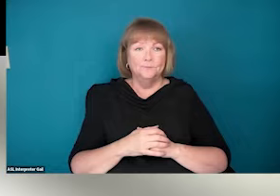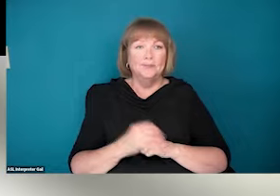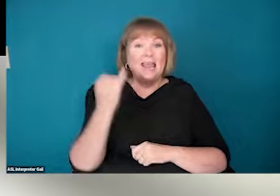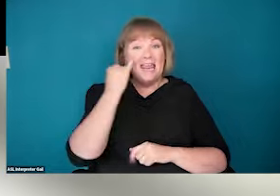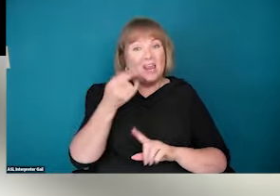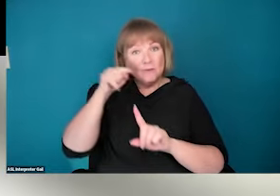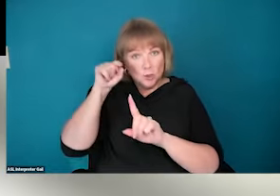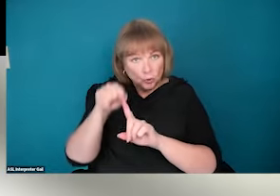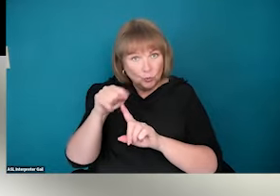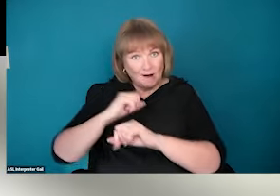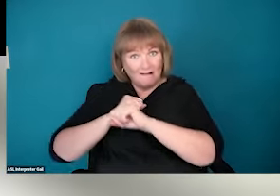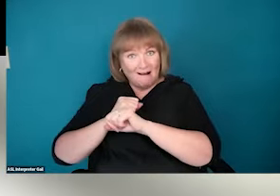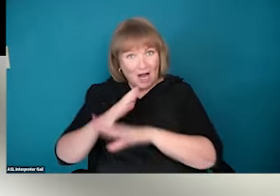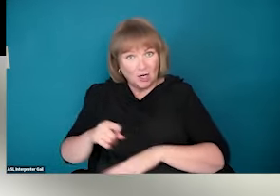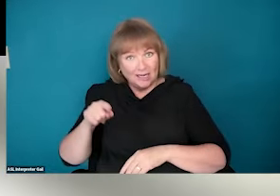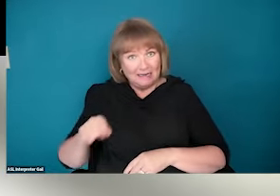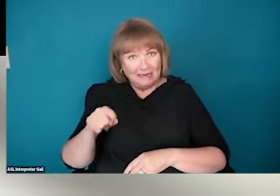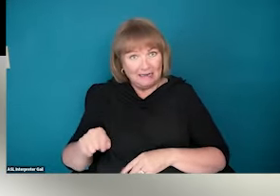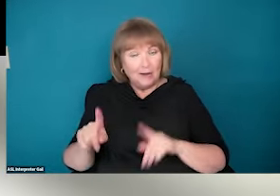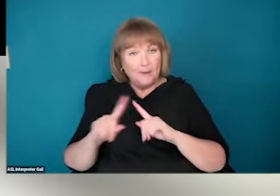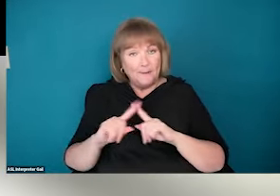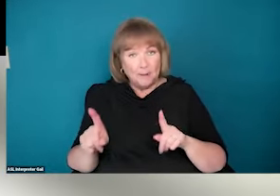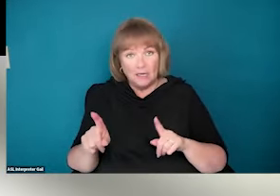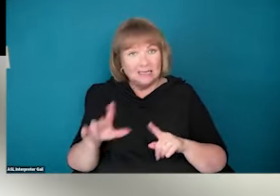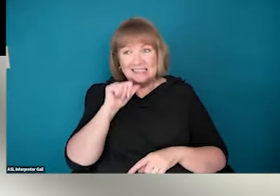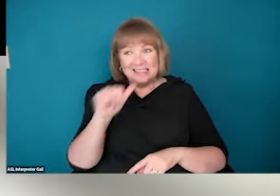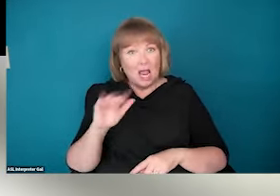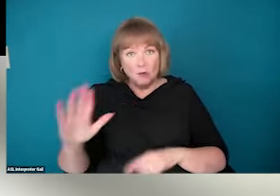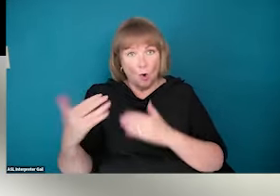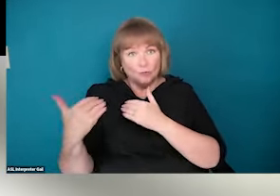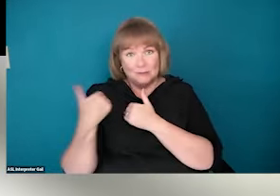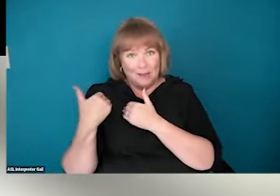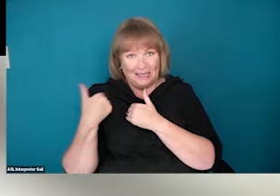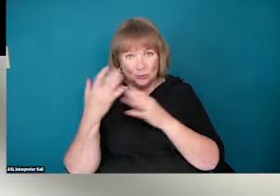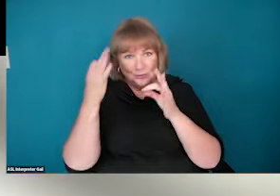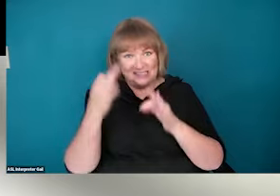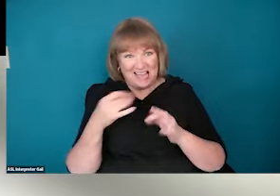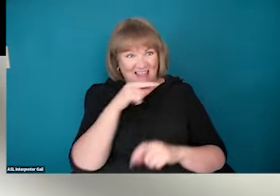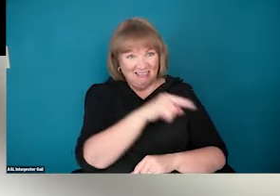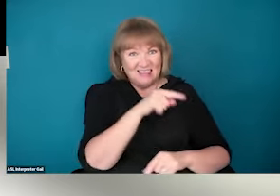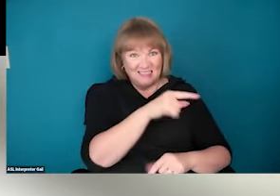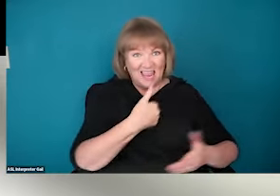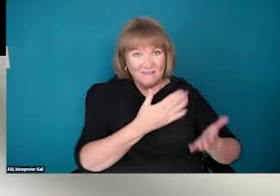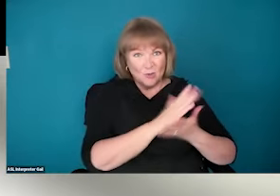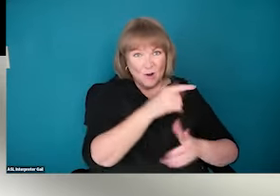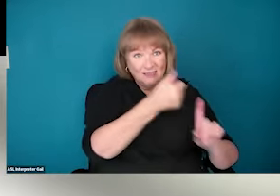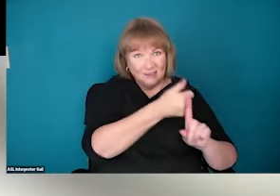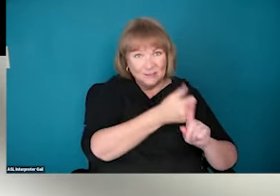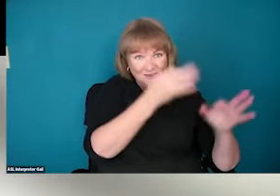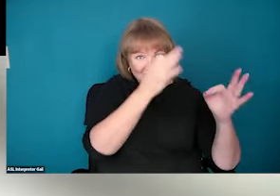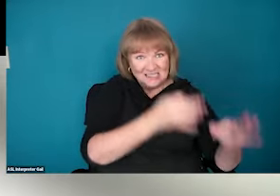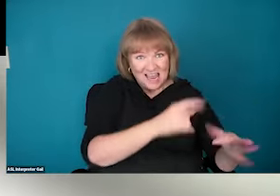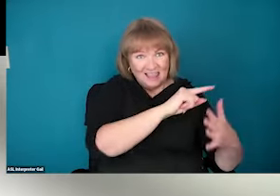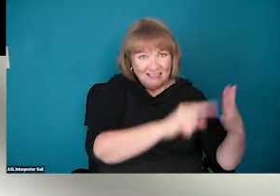decisiones y al respecto a qué decisiones. Si usted es el custodio y si usted no es el responsable de tomar esa decisión porque el perso